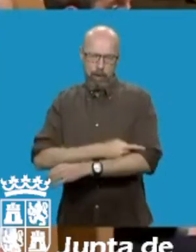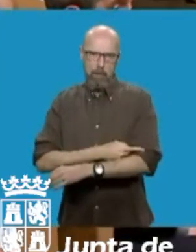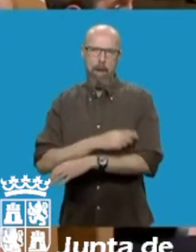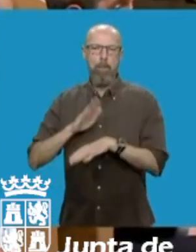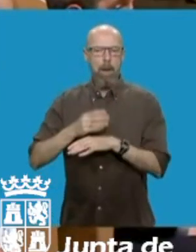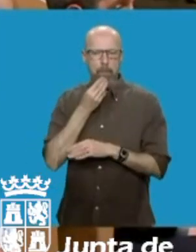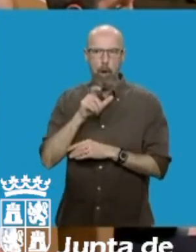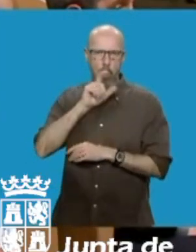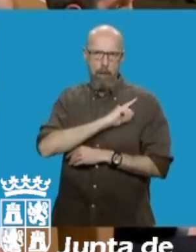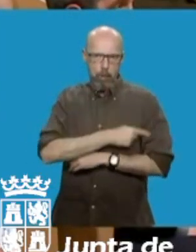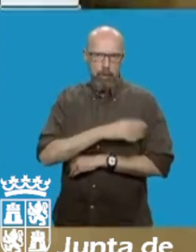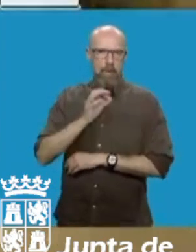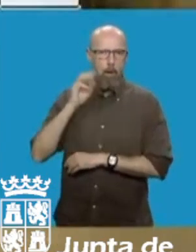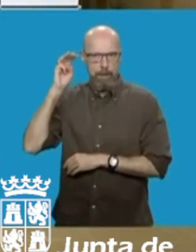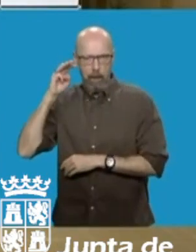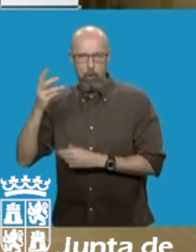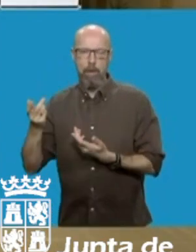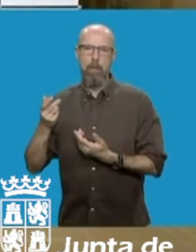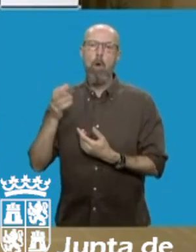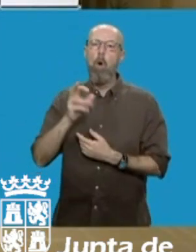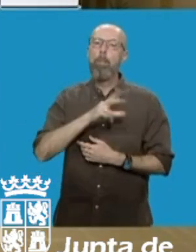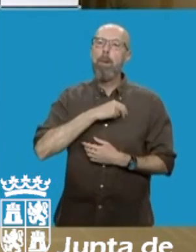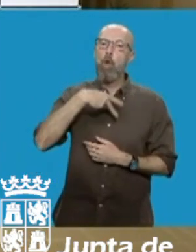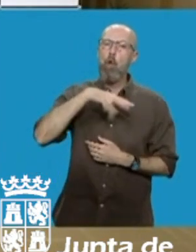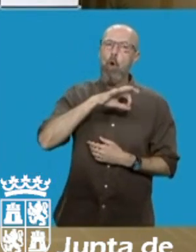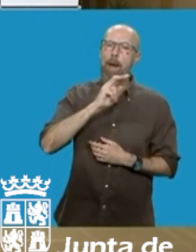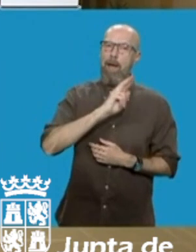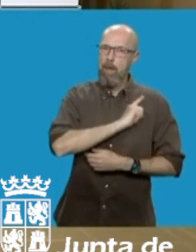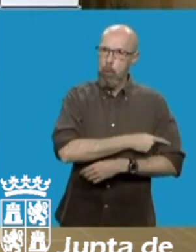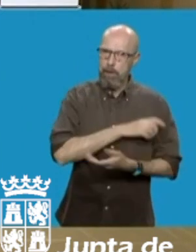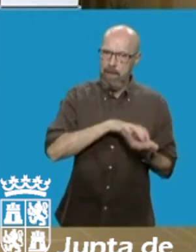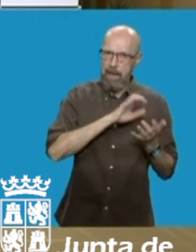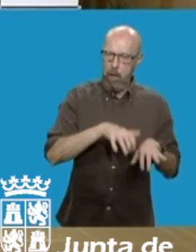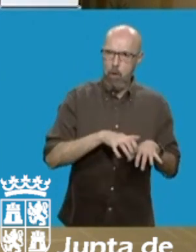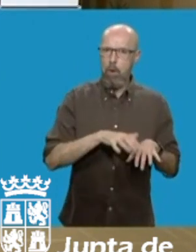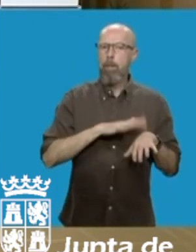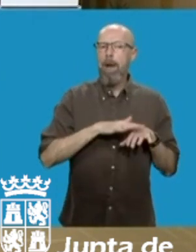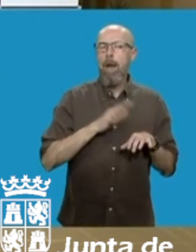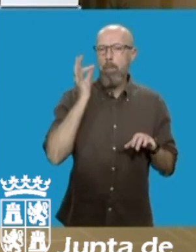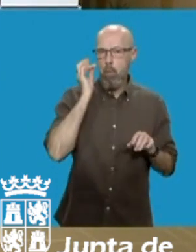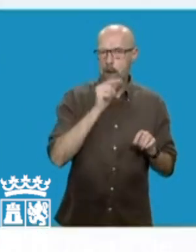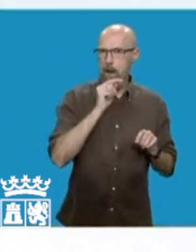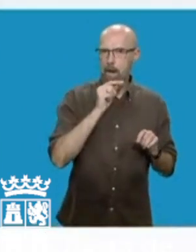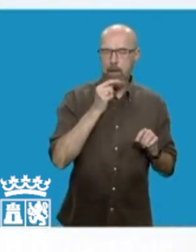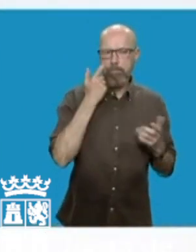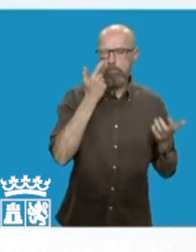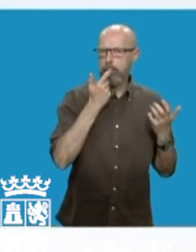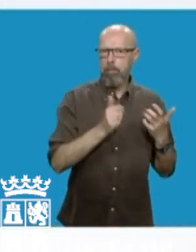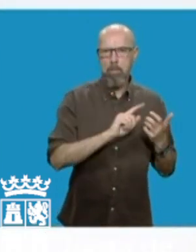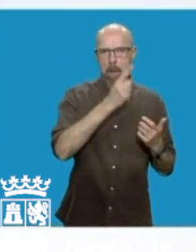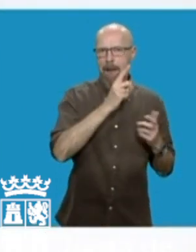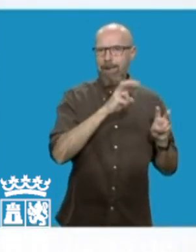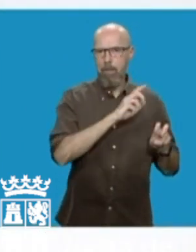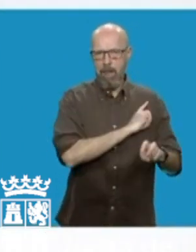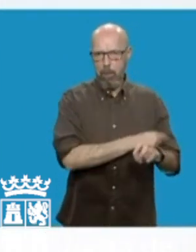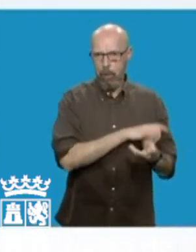y también con la resolución de los premios Nova del Deporte de Castilla y León, que distinguirán a las mujeres más sobresalientes en el mundo del deporte